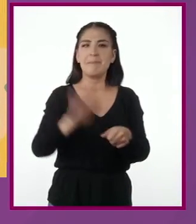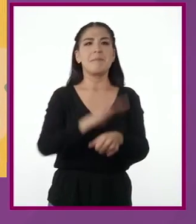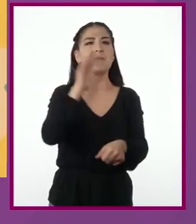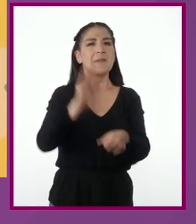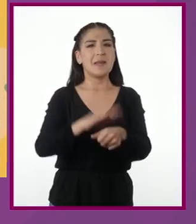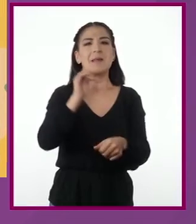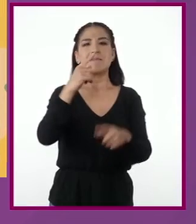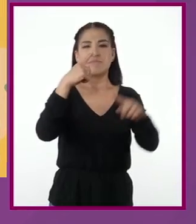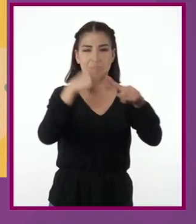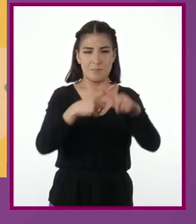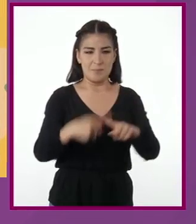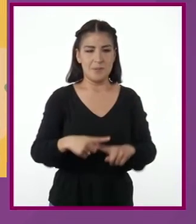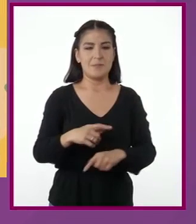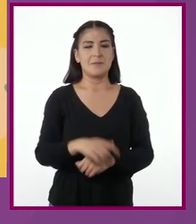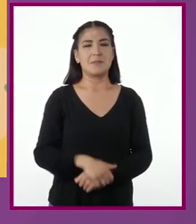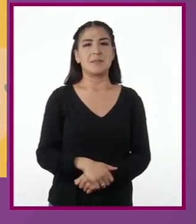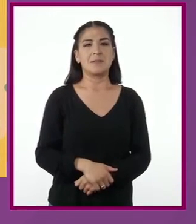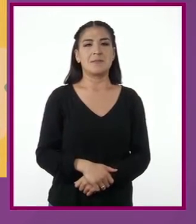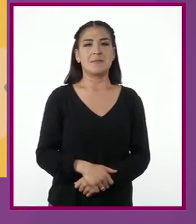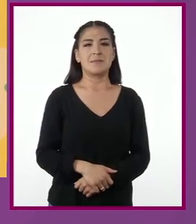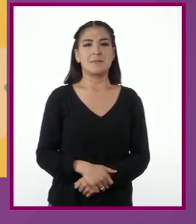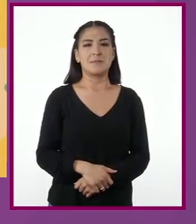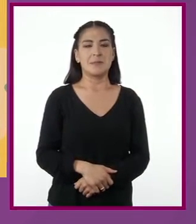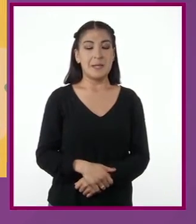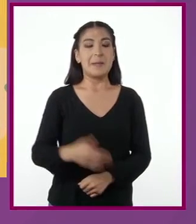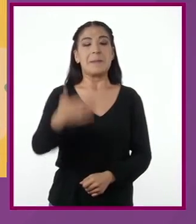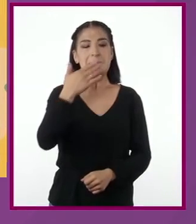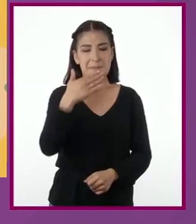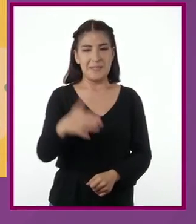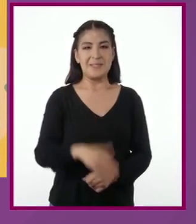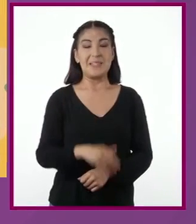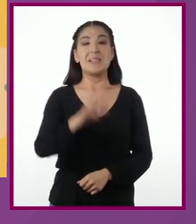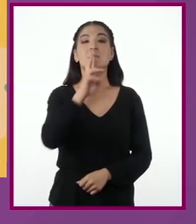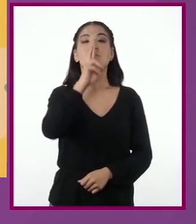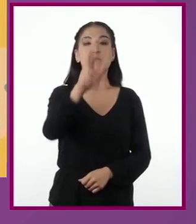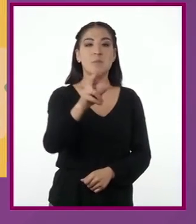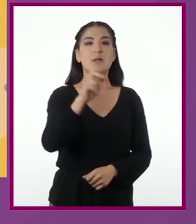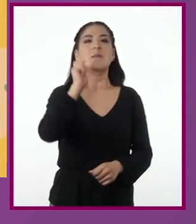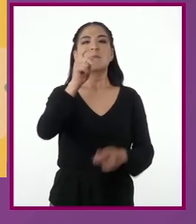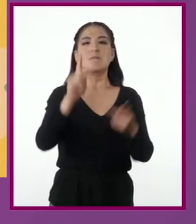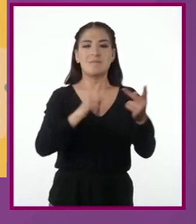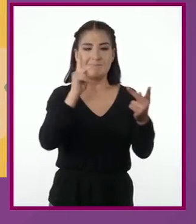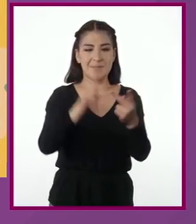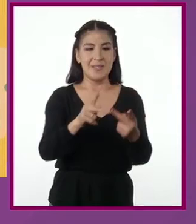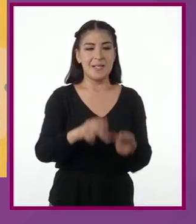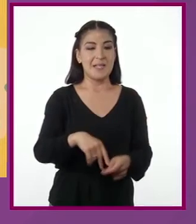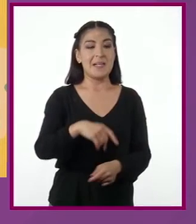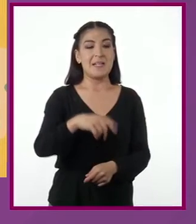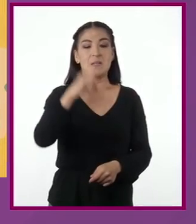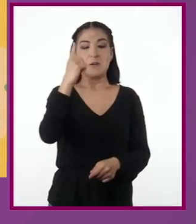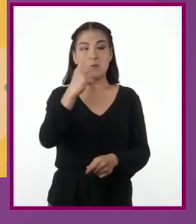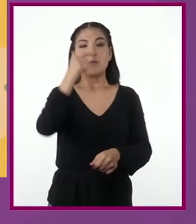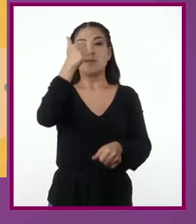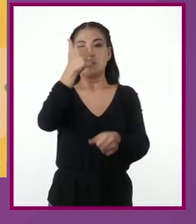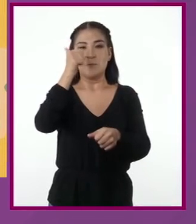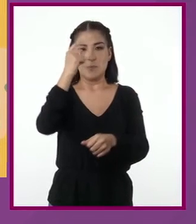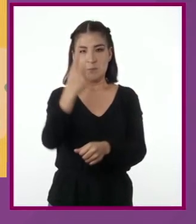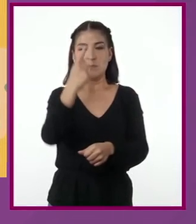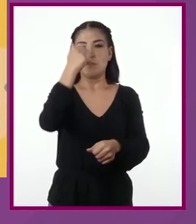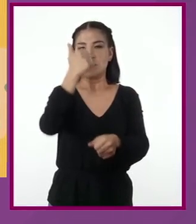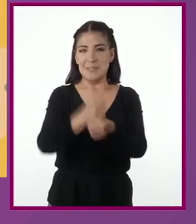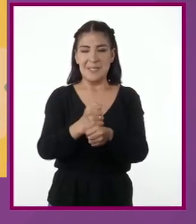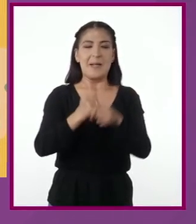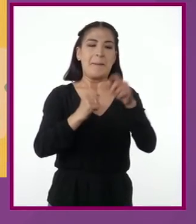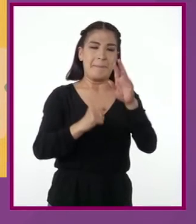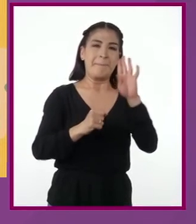siguiente multiplicación? Muy bien, la respuesta correcta es 1/6 negativo, dado que el